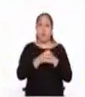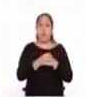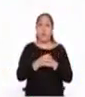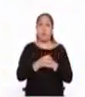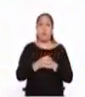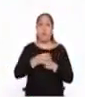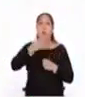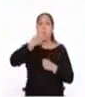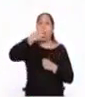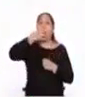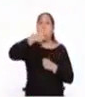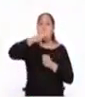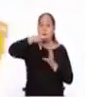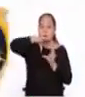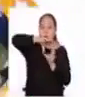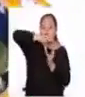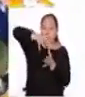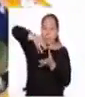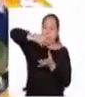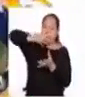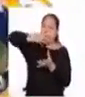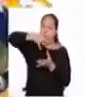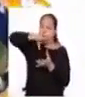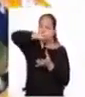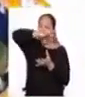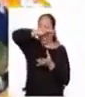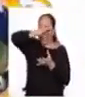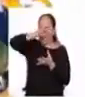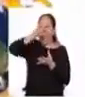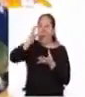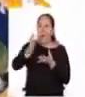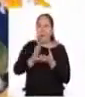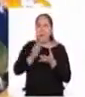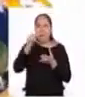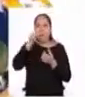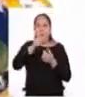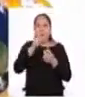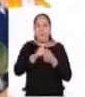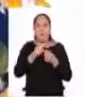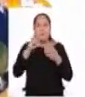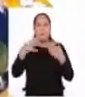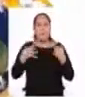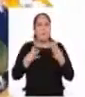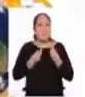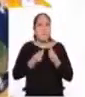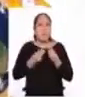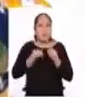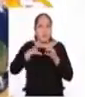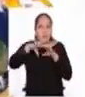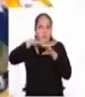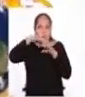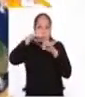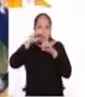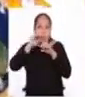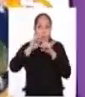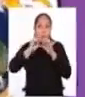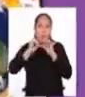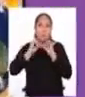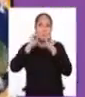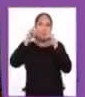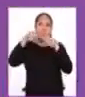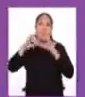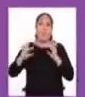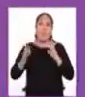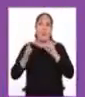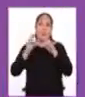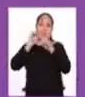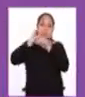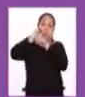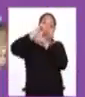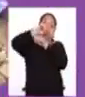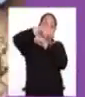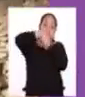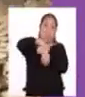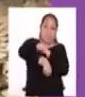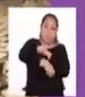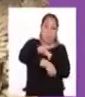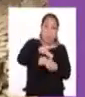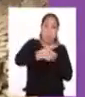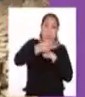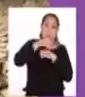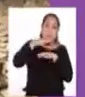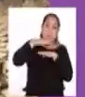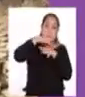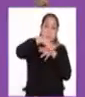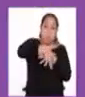el calentamiento global, que puede provocar devastadoras inundaciones en algunas partes, pero sequías en